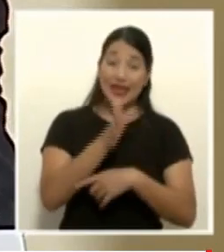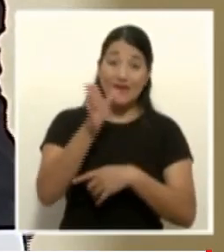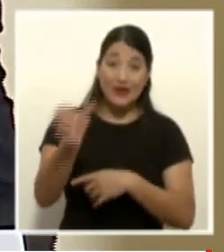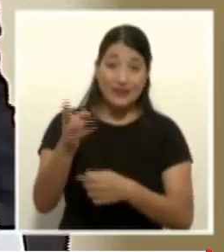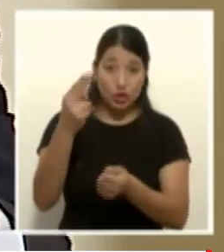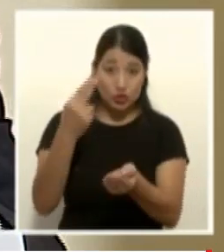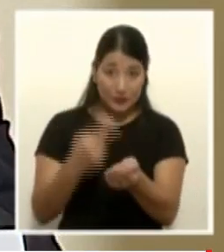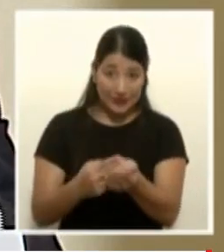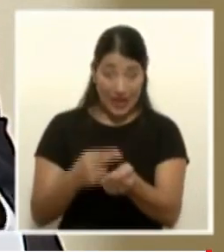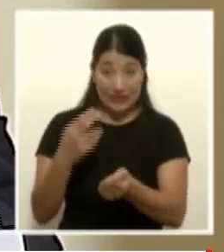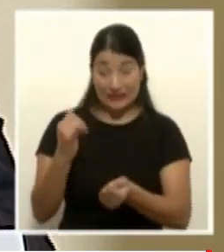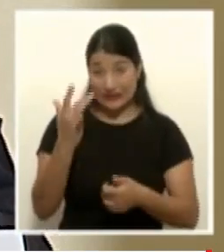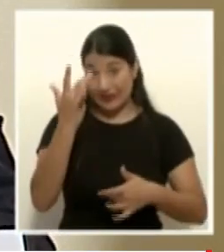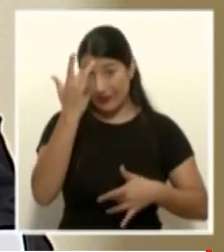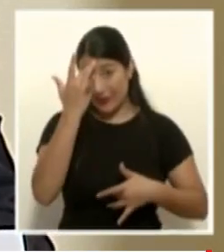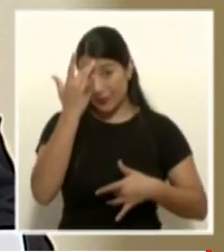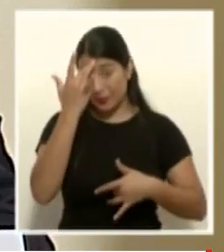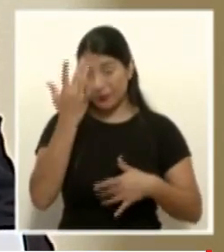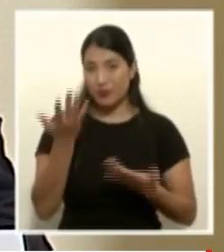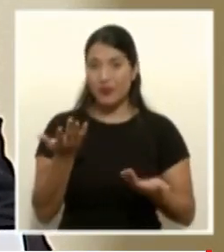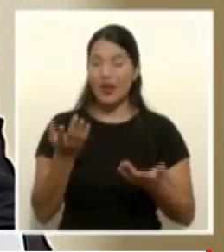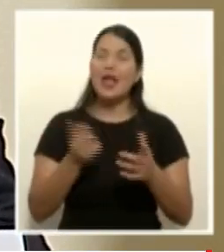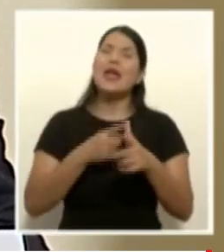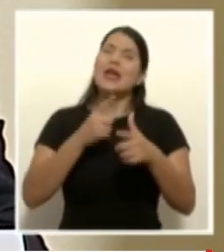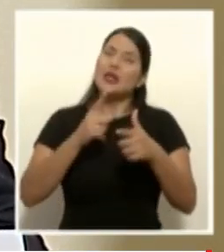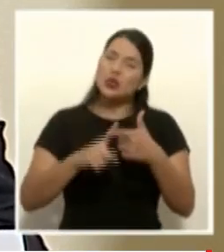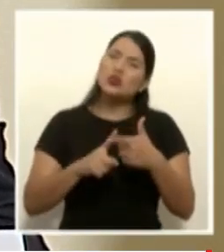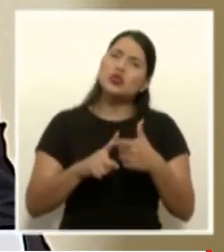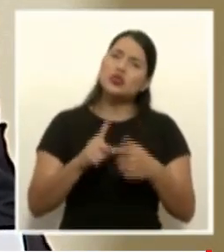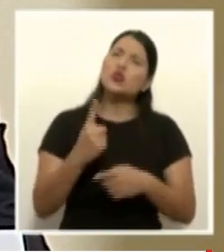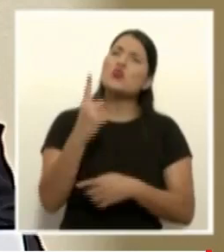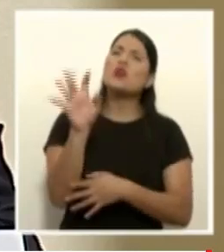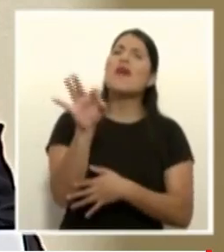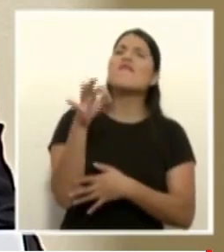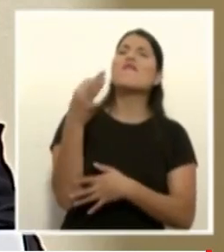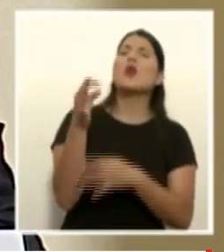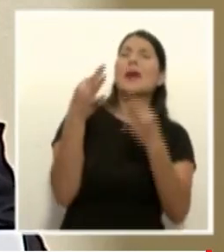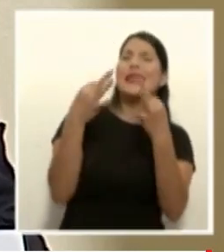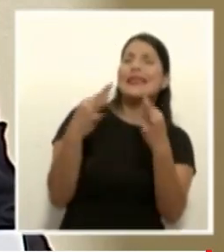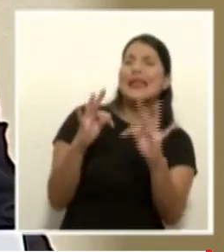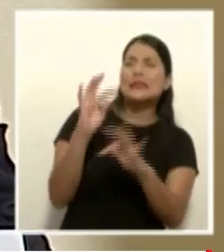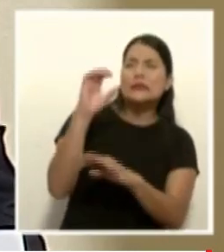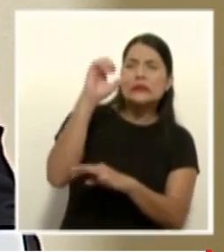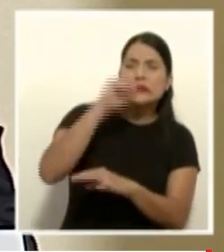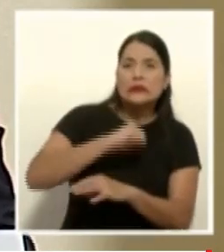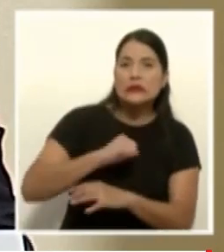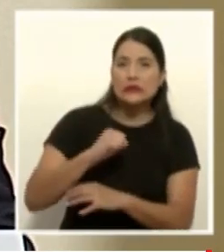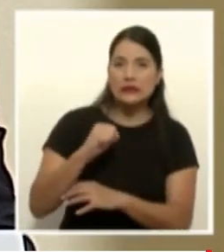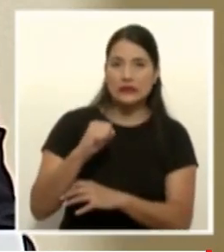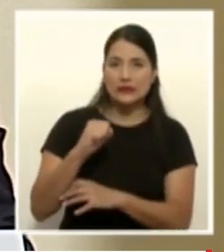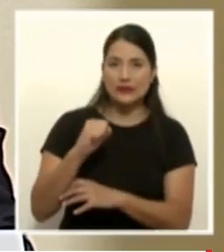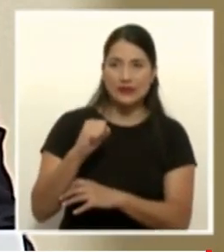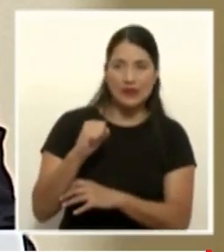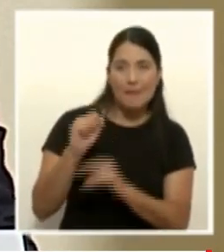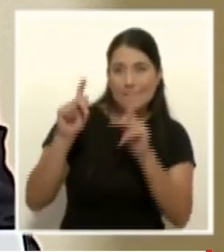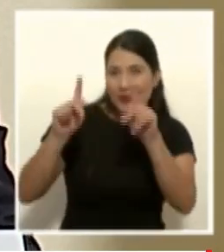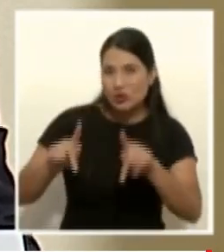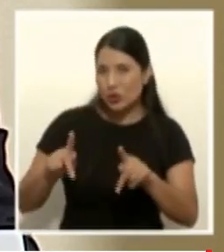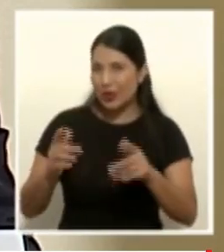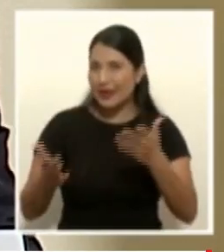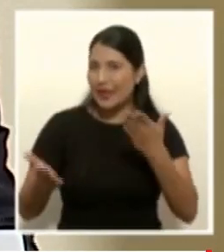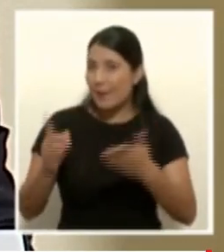infecta. Entonces, es una manera de tratar de identificar casos que tal vez no están dando los síntomas